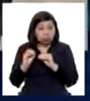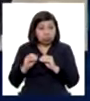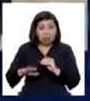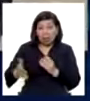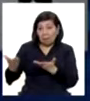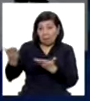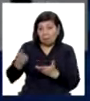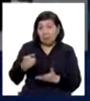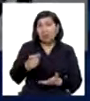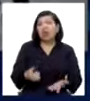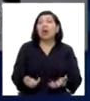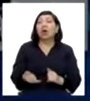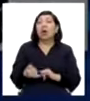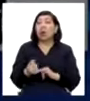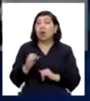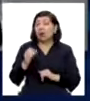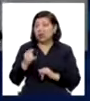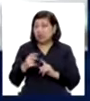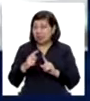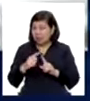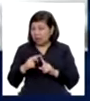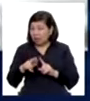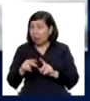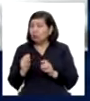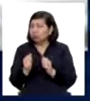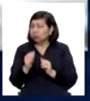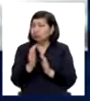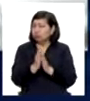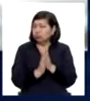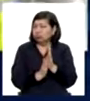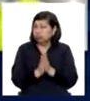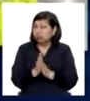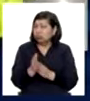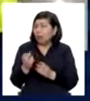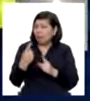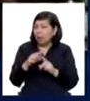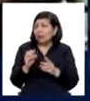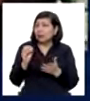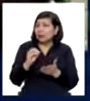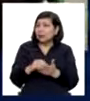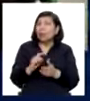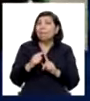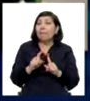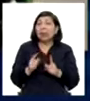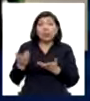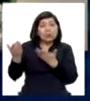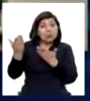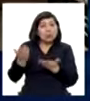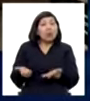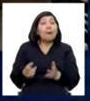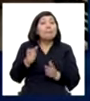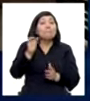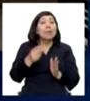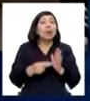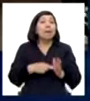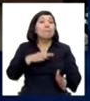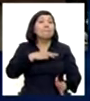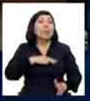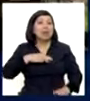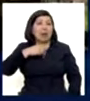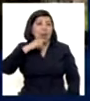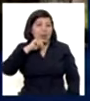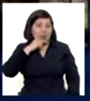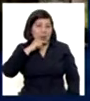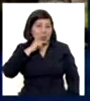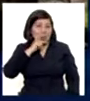hemos invitado a los CITRAN y hemos hecho una exposición. Hemos aprovechado ese espacio además para invitar a una representante del Ministerio de la